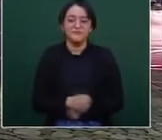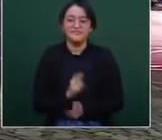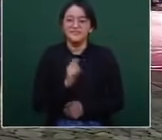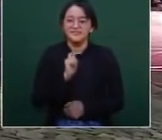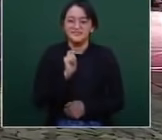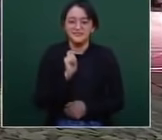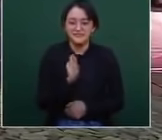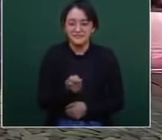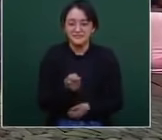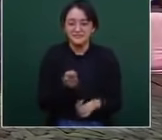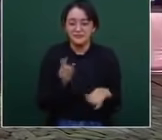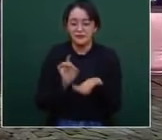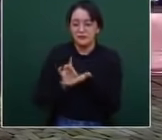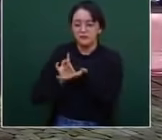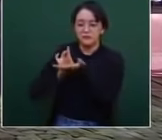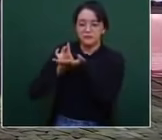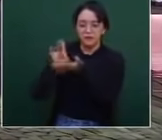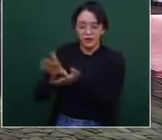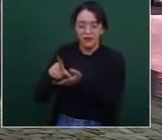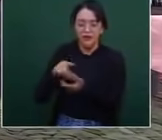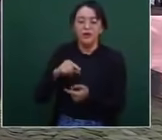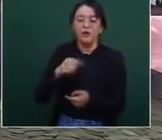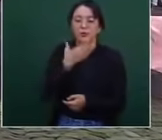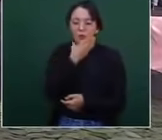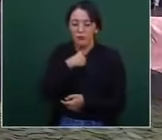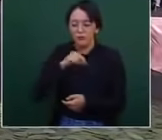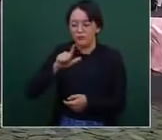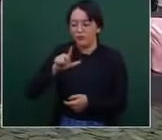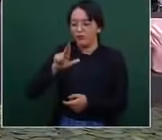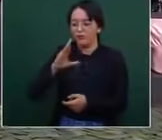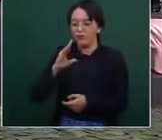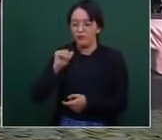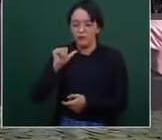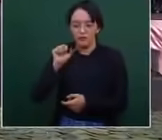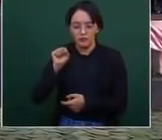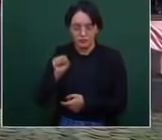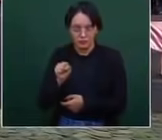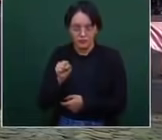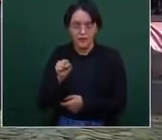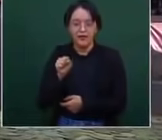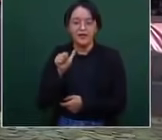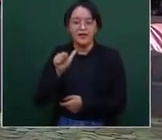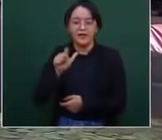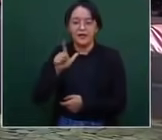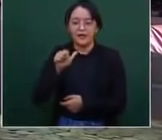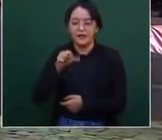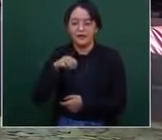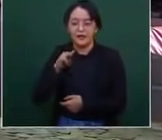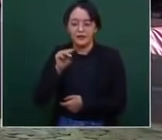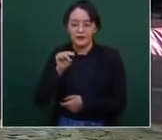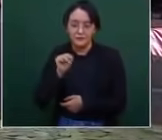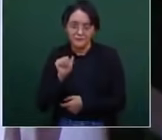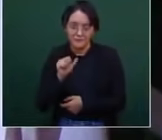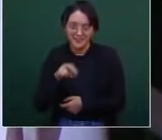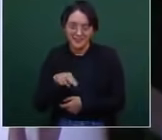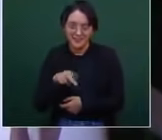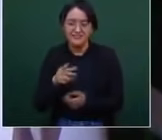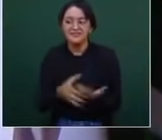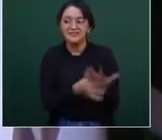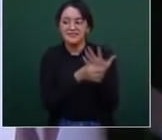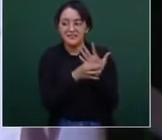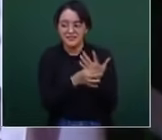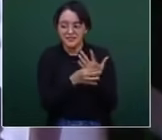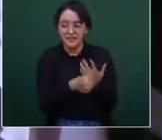habían partido de México 12 millones de pesos en plata. A decir de don Jesús